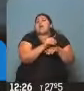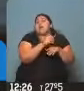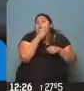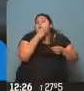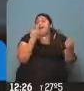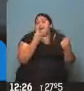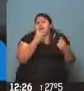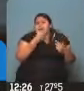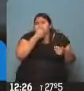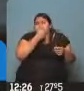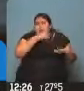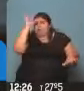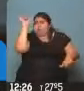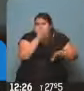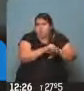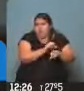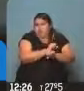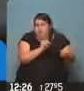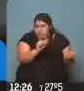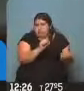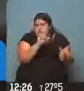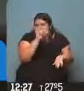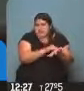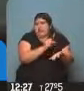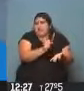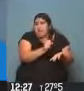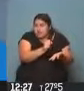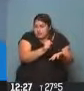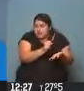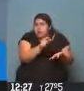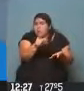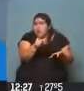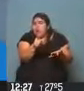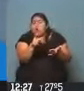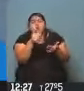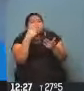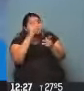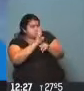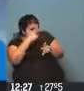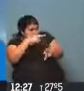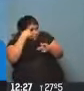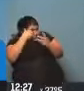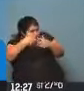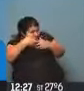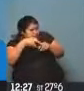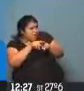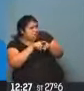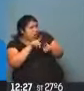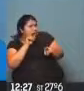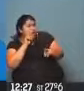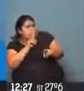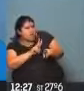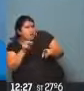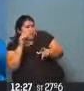a gran velocidad contra el agua es como golpearse contra el hormigón no se llega a esa conclusión porque ves que el fuselaje del avión